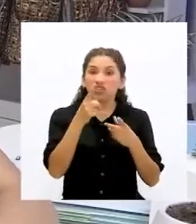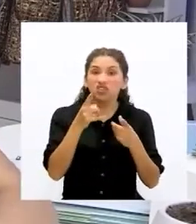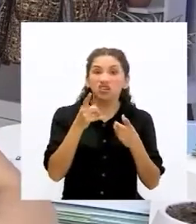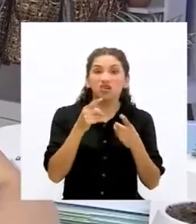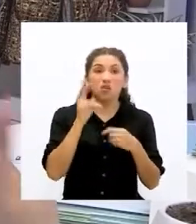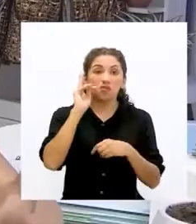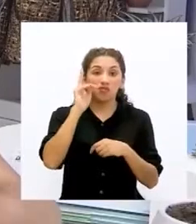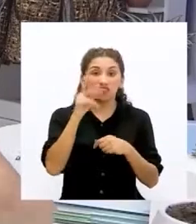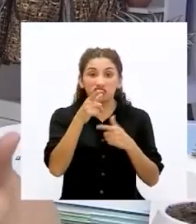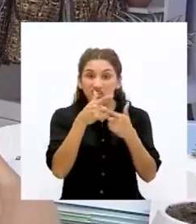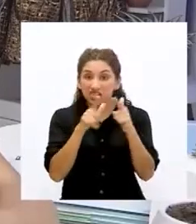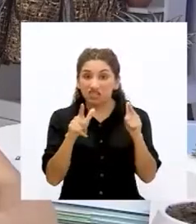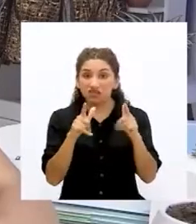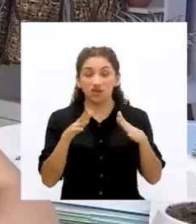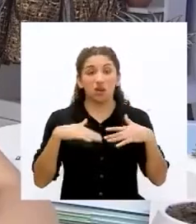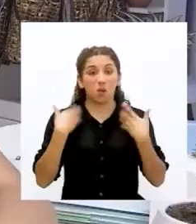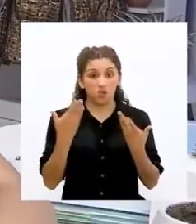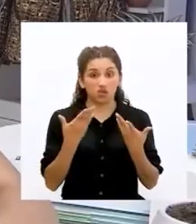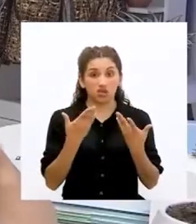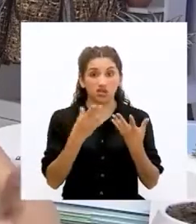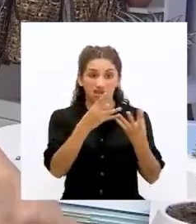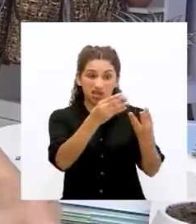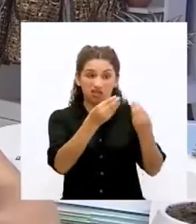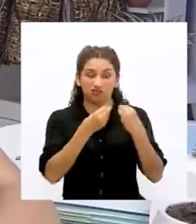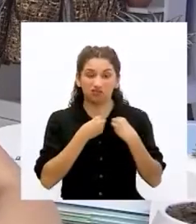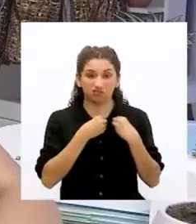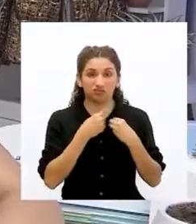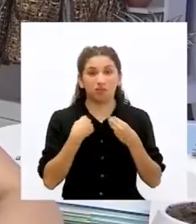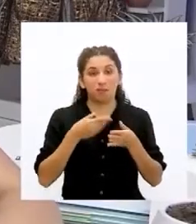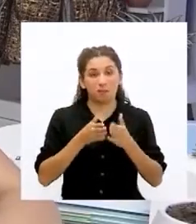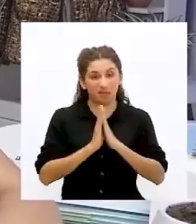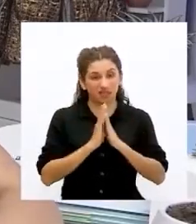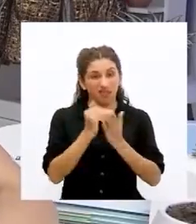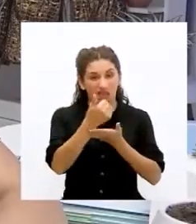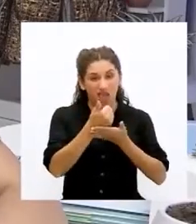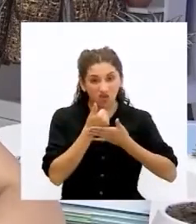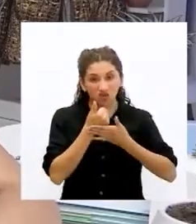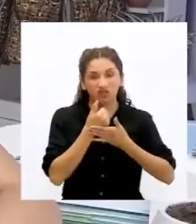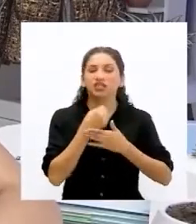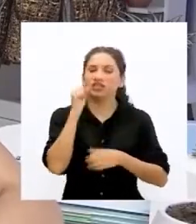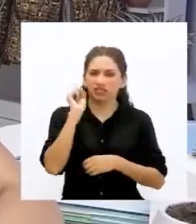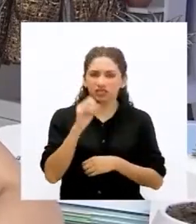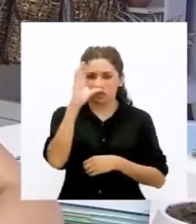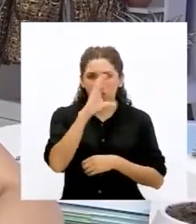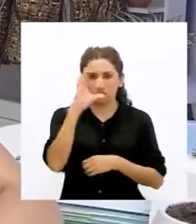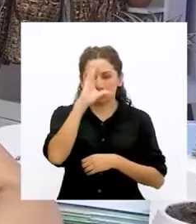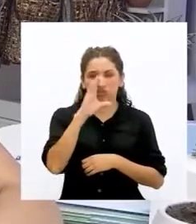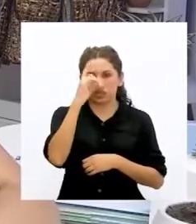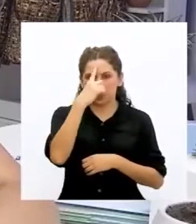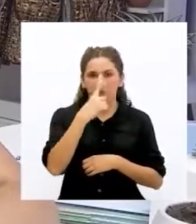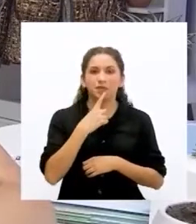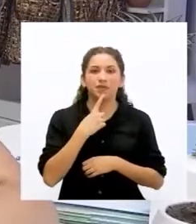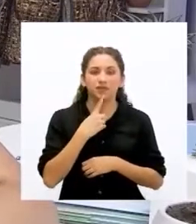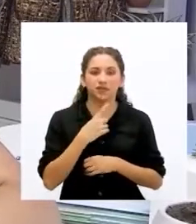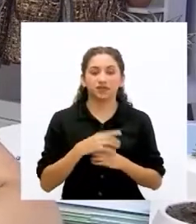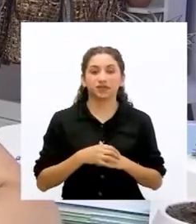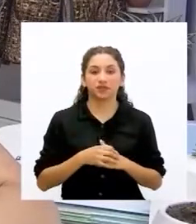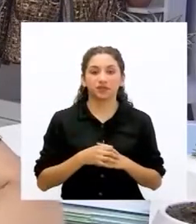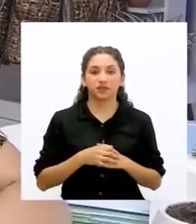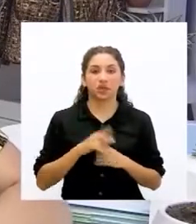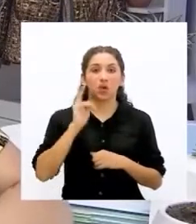red? ¿Crees que podrías comunicarnos para pedirle ayuda? Por supuesto, buscando perfiles.